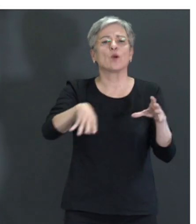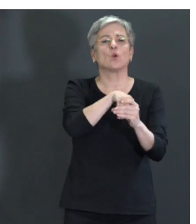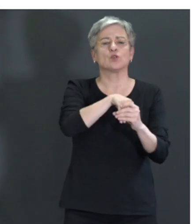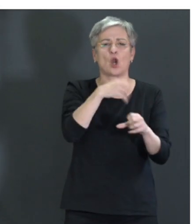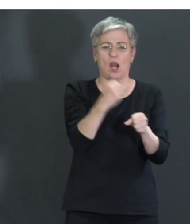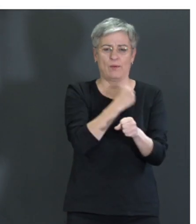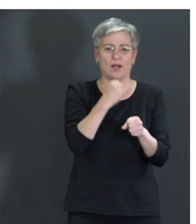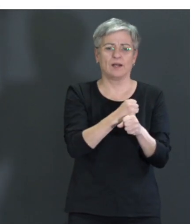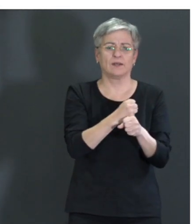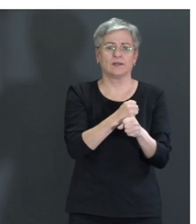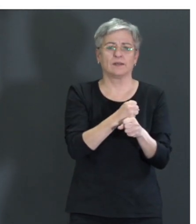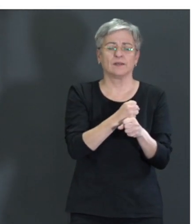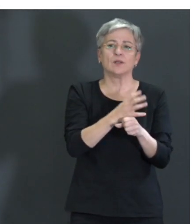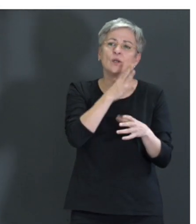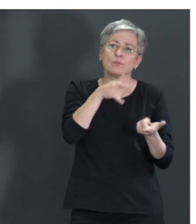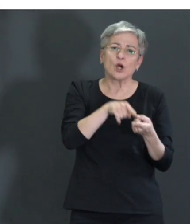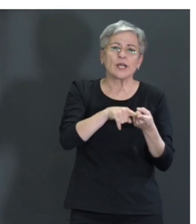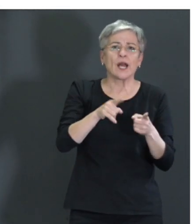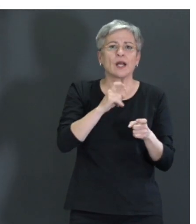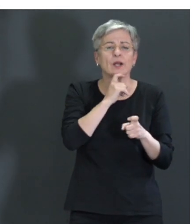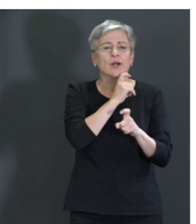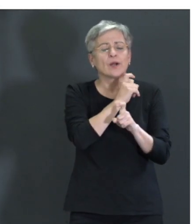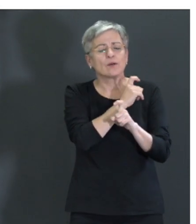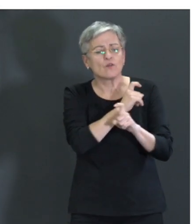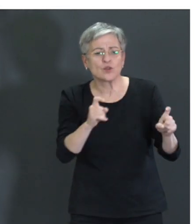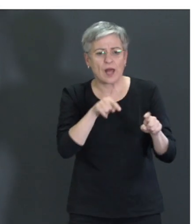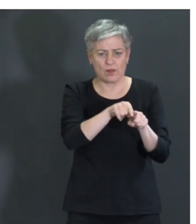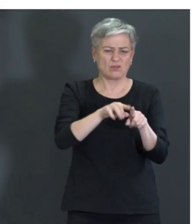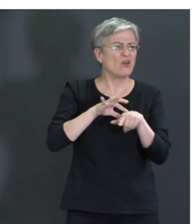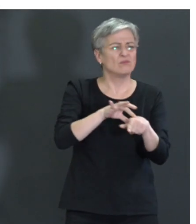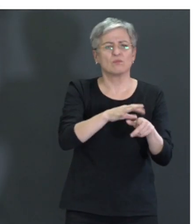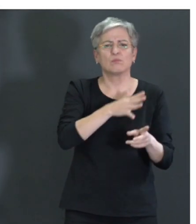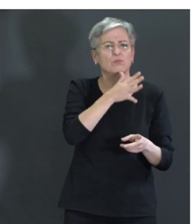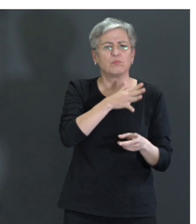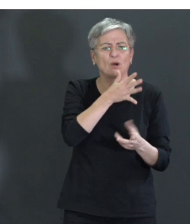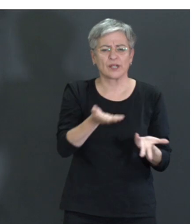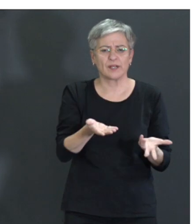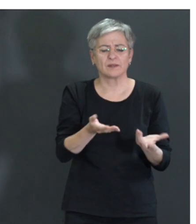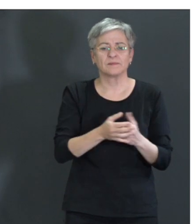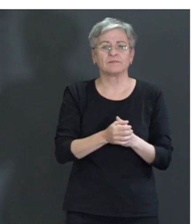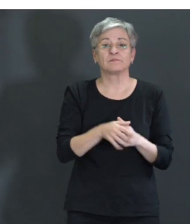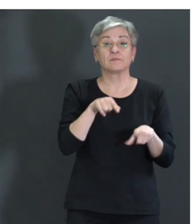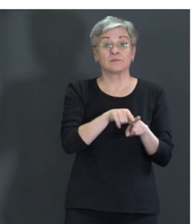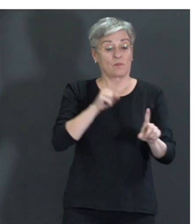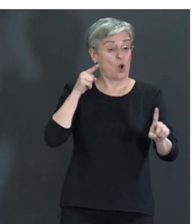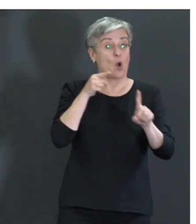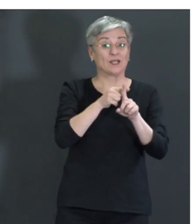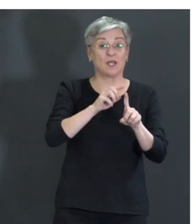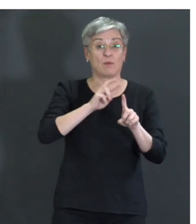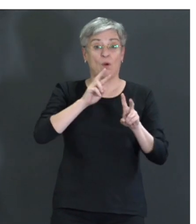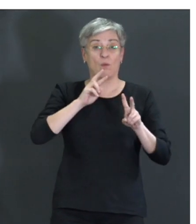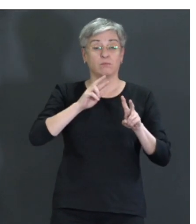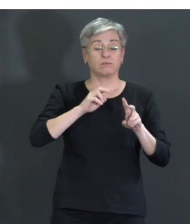porqué de esta orientación de la Fundación Preven, que inicialmente también su objetivo principal era